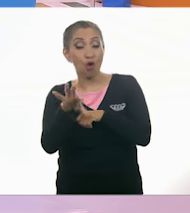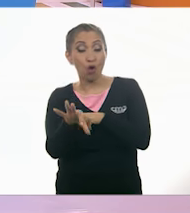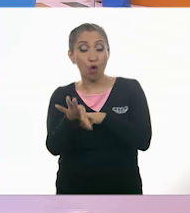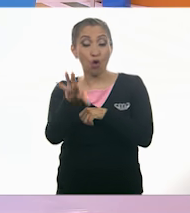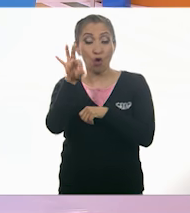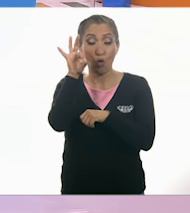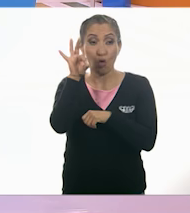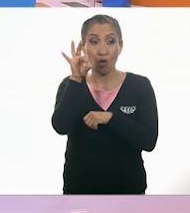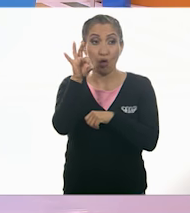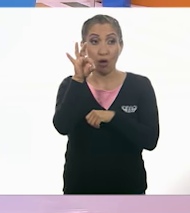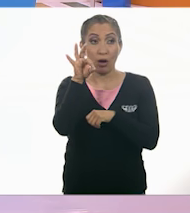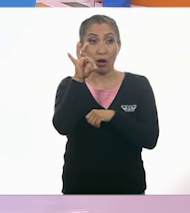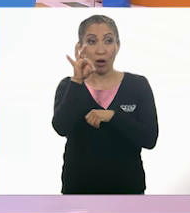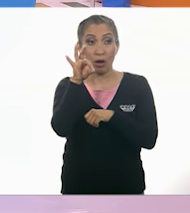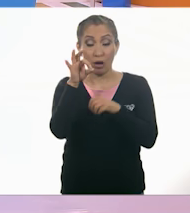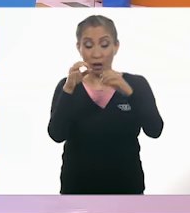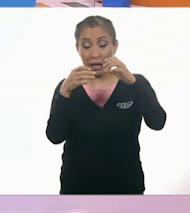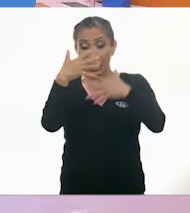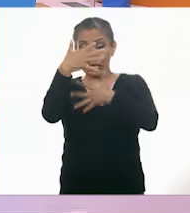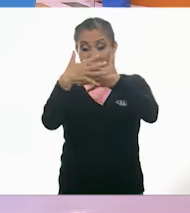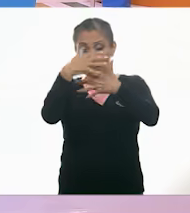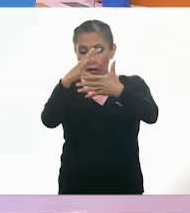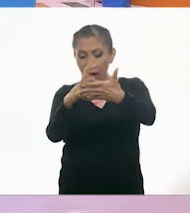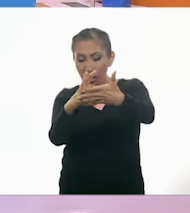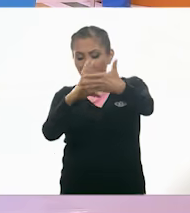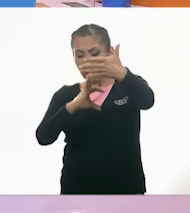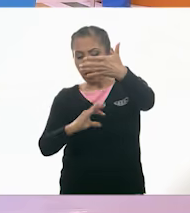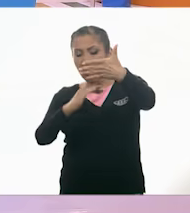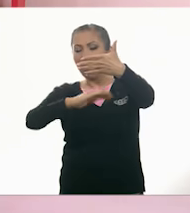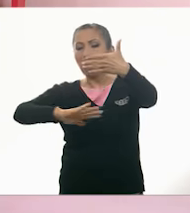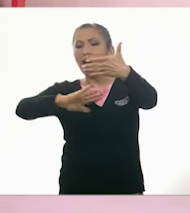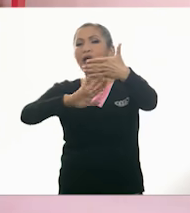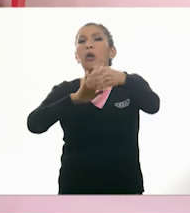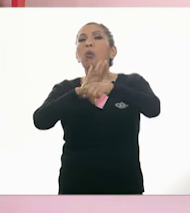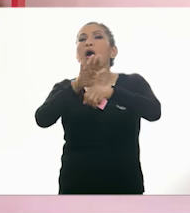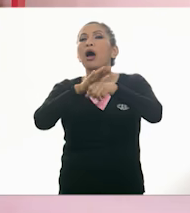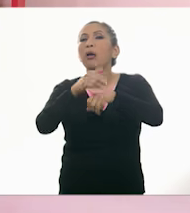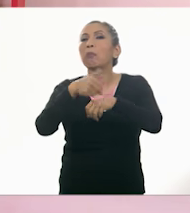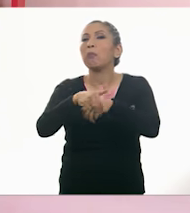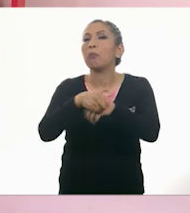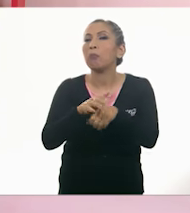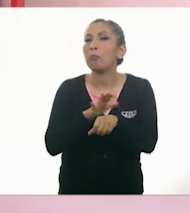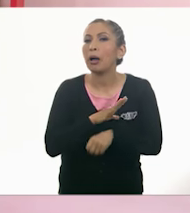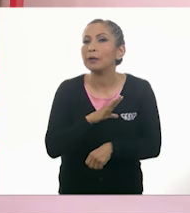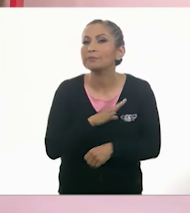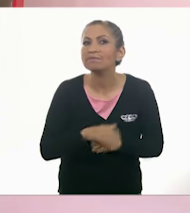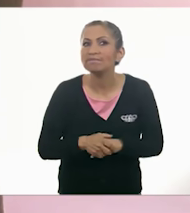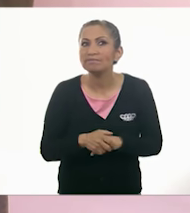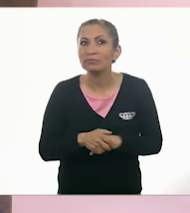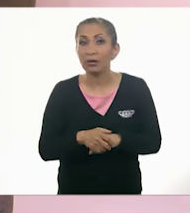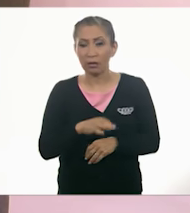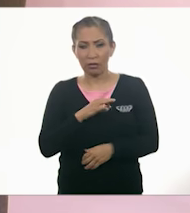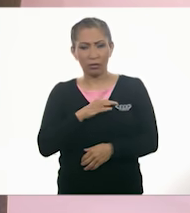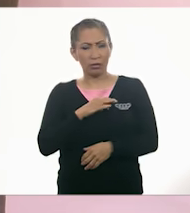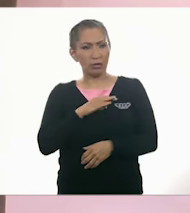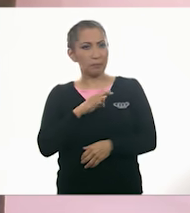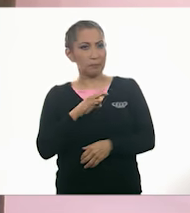encontrar abajo de este número 15? Muy bien. ¿Puedo